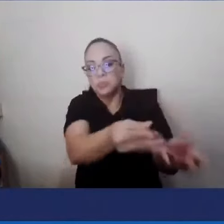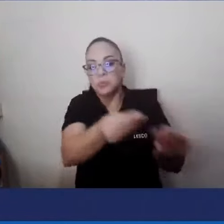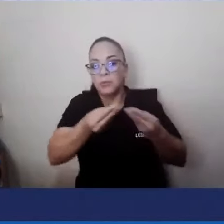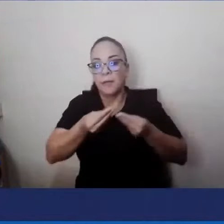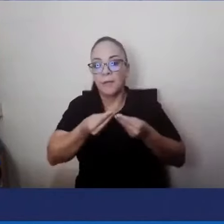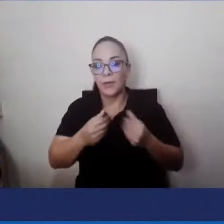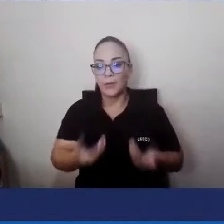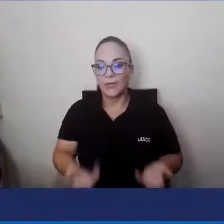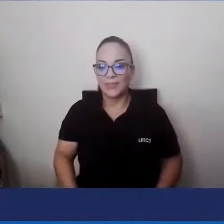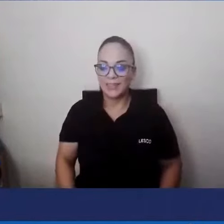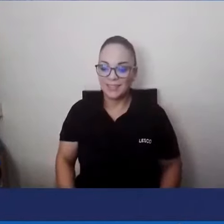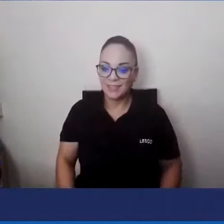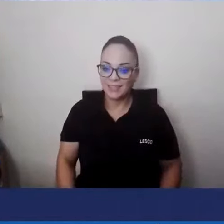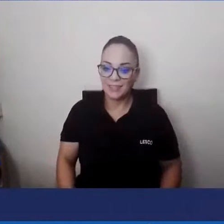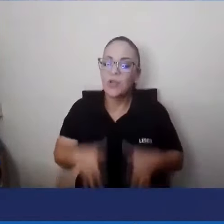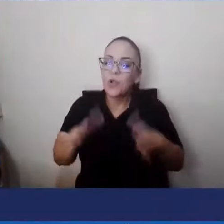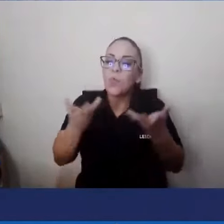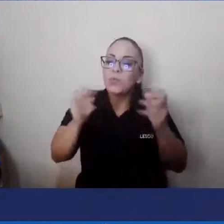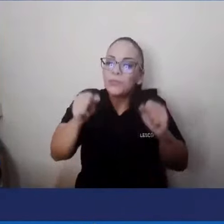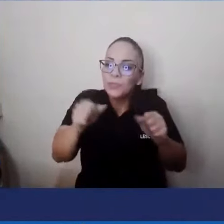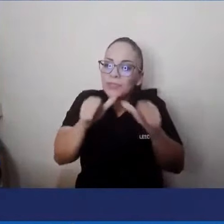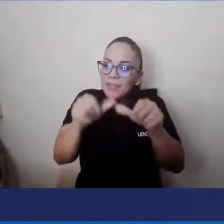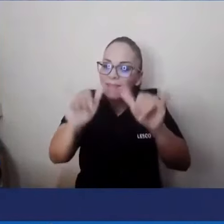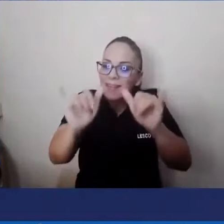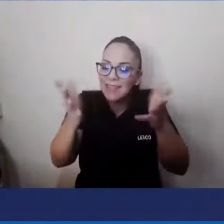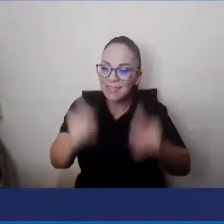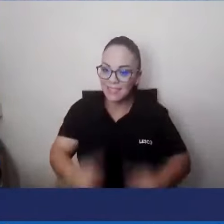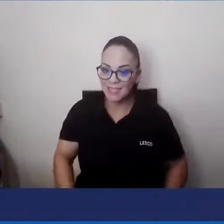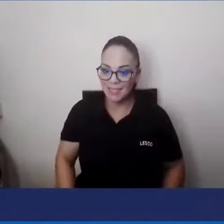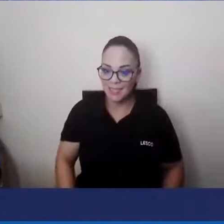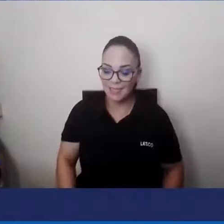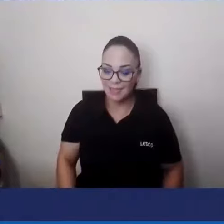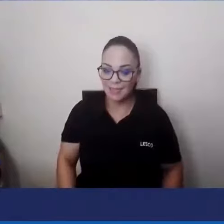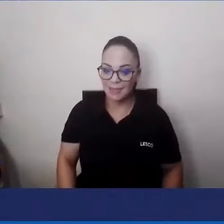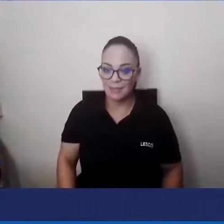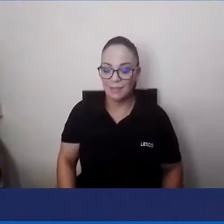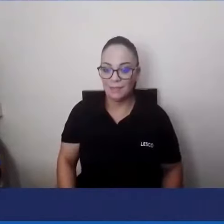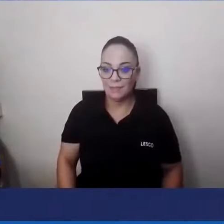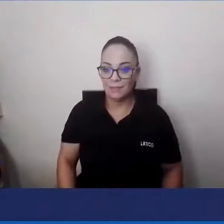No es posible que sigamos así. El gobierno ha hecho su mejor